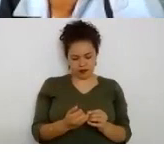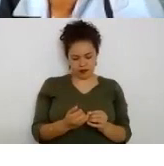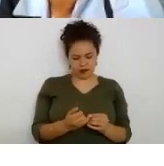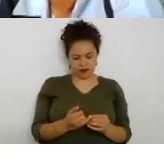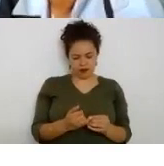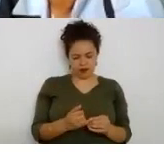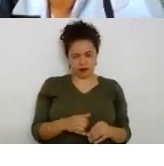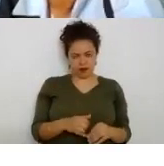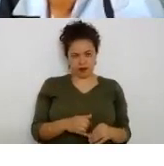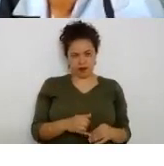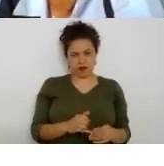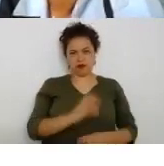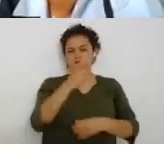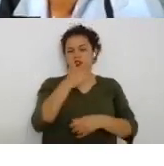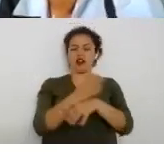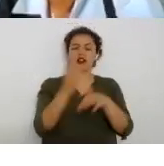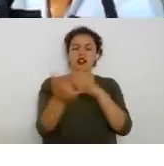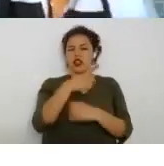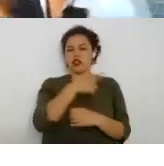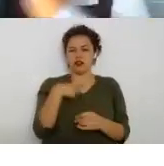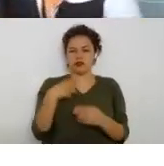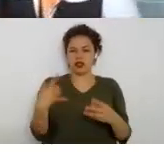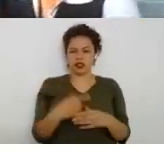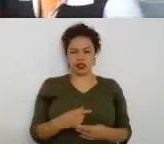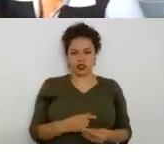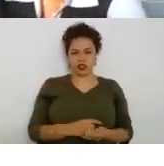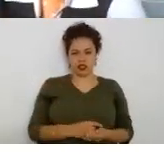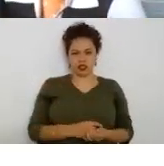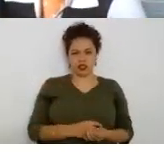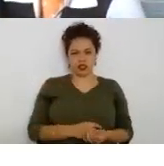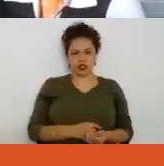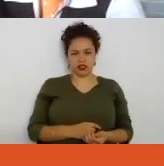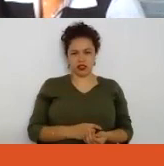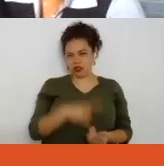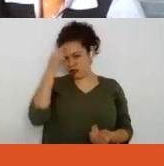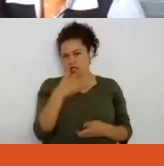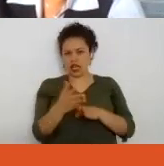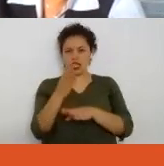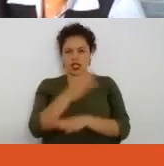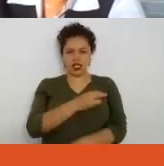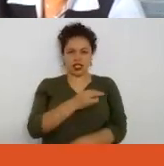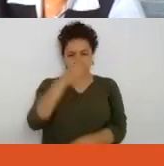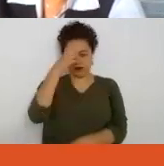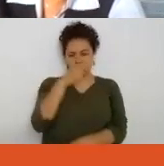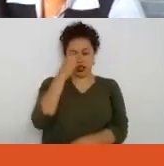¿Qué más teníamos que hacer nosotros? O sea, para que antes de yo llegar a este punto de atender